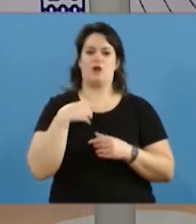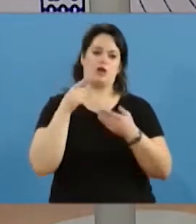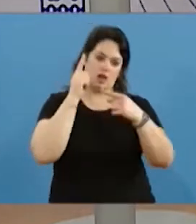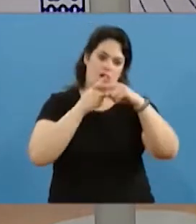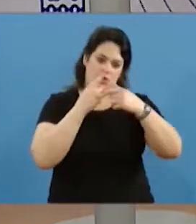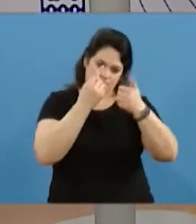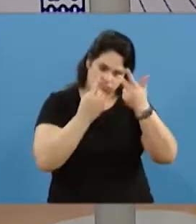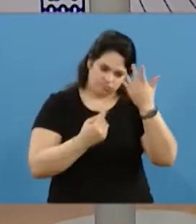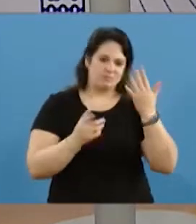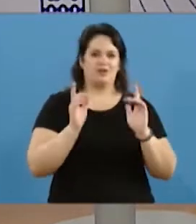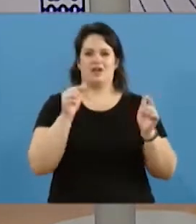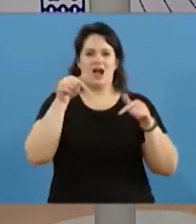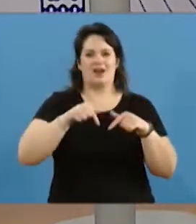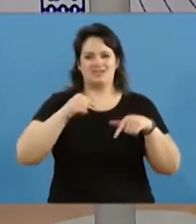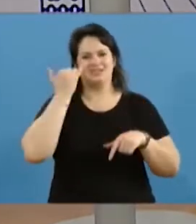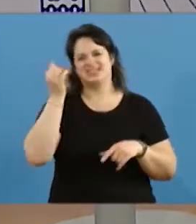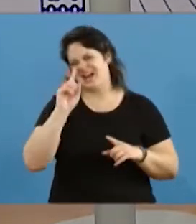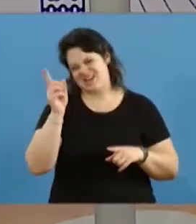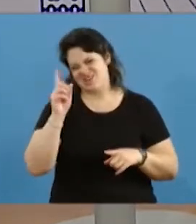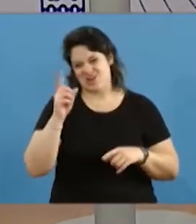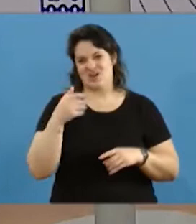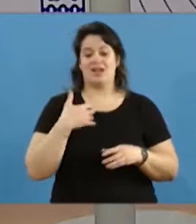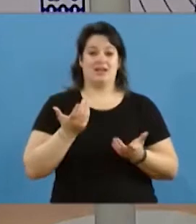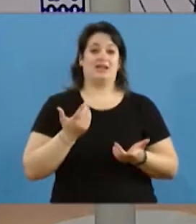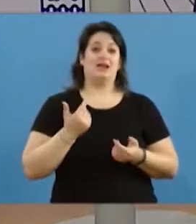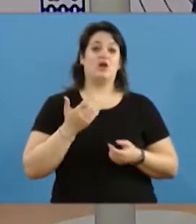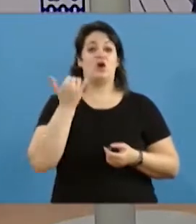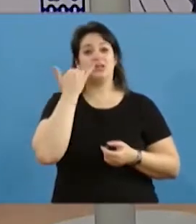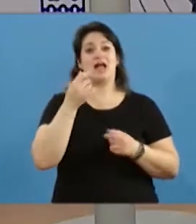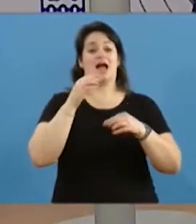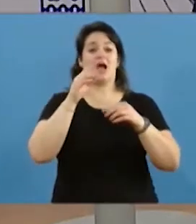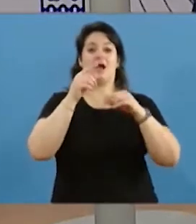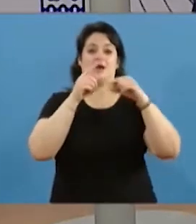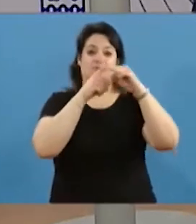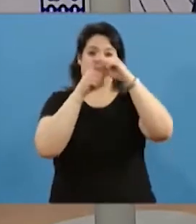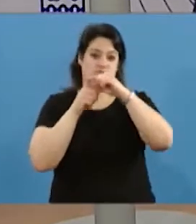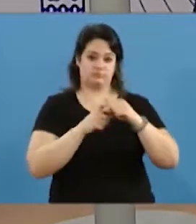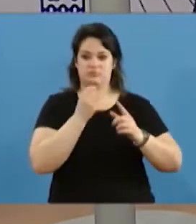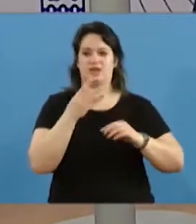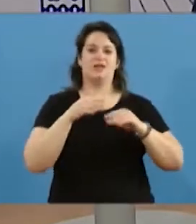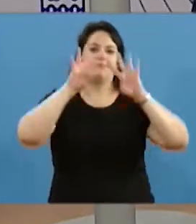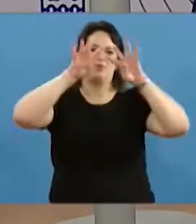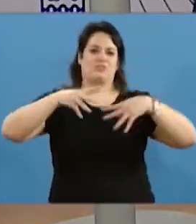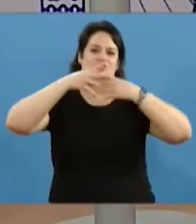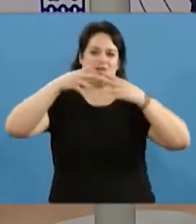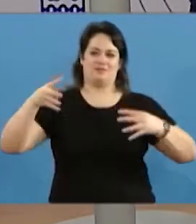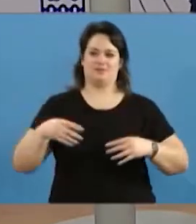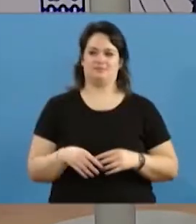las vocales ahorita. No. En realidad las teníamos contadas y hemos armado una tablita,